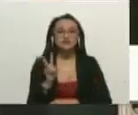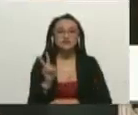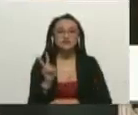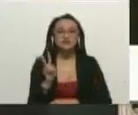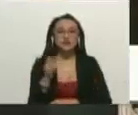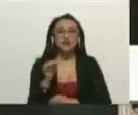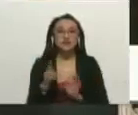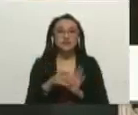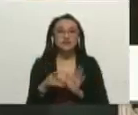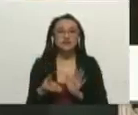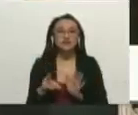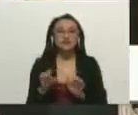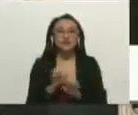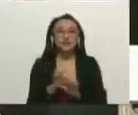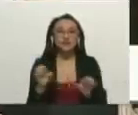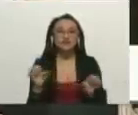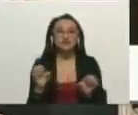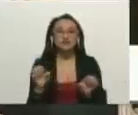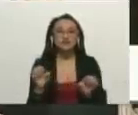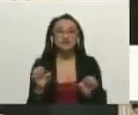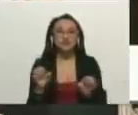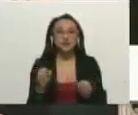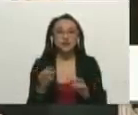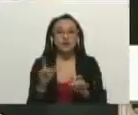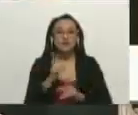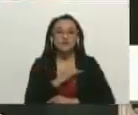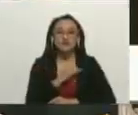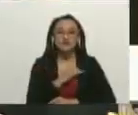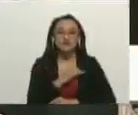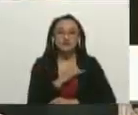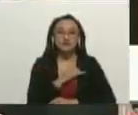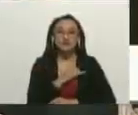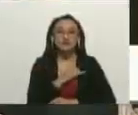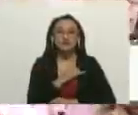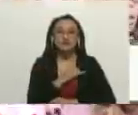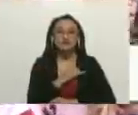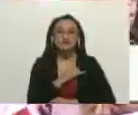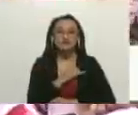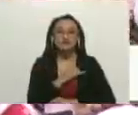tenemos derecho a la educación universitaria.